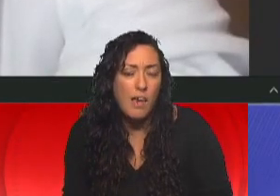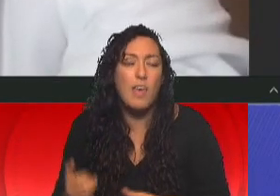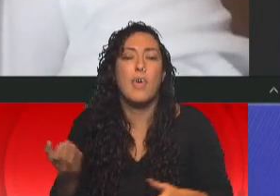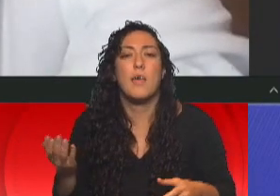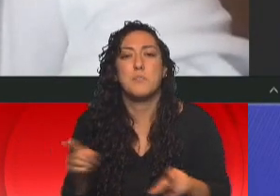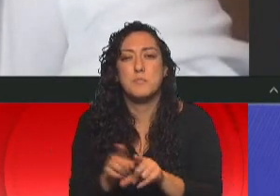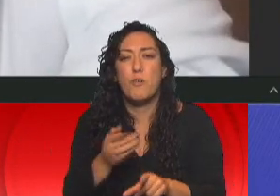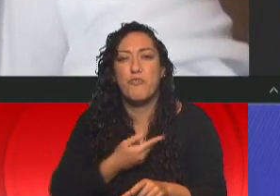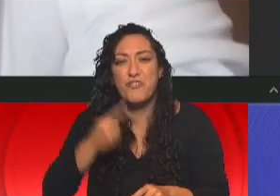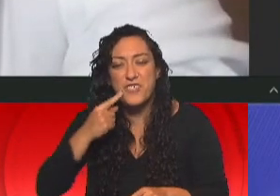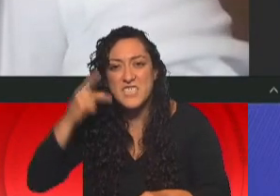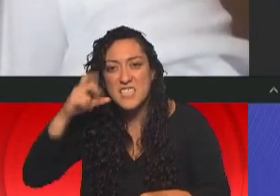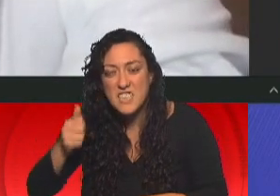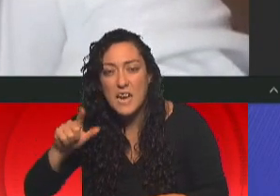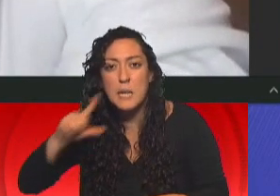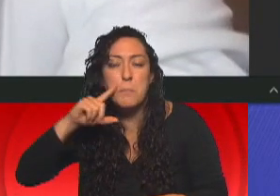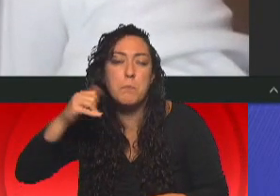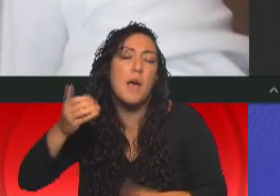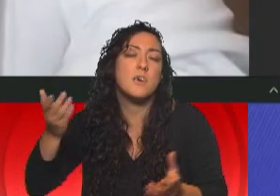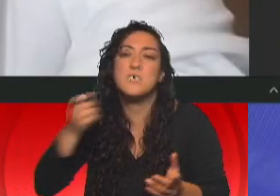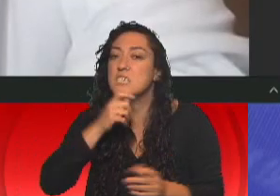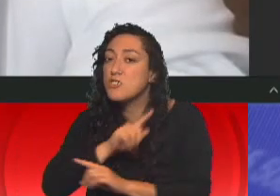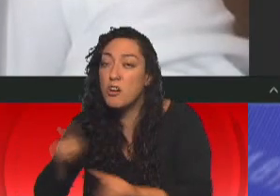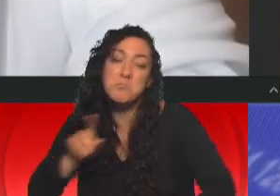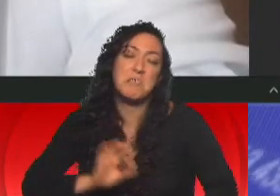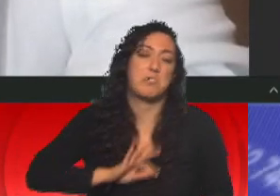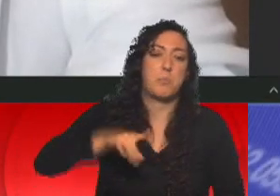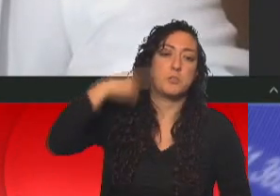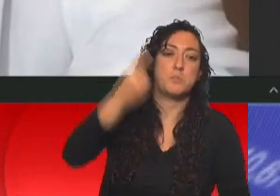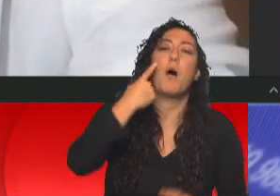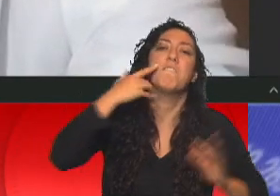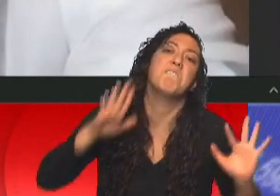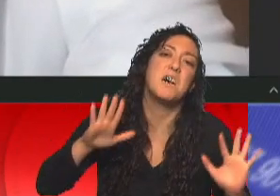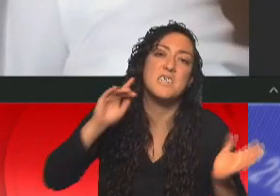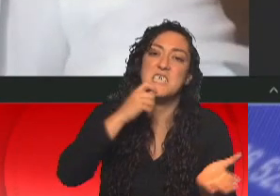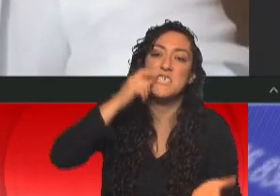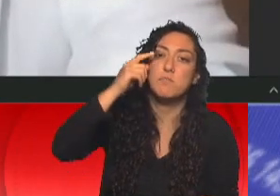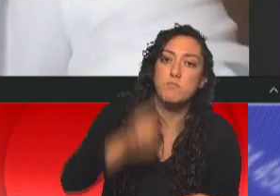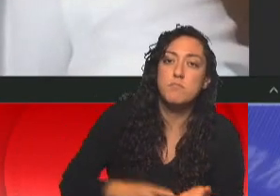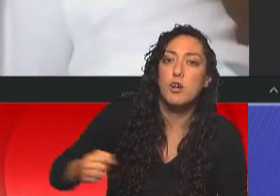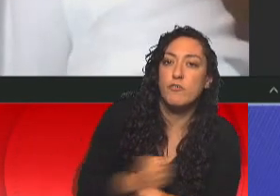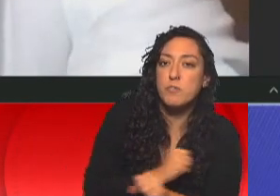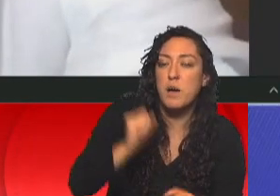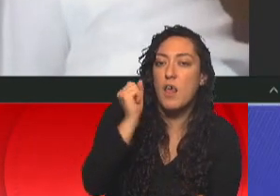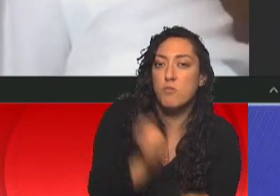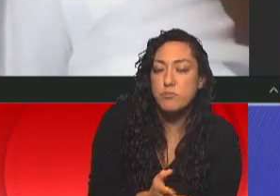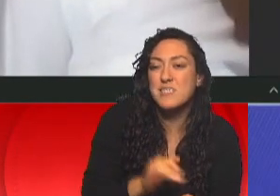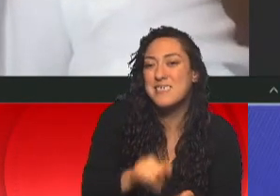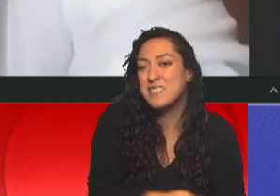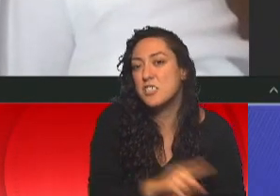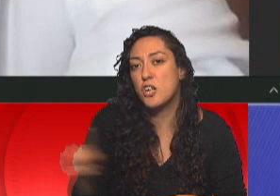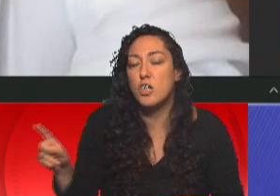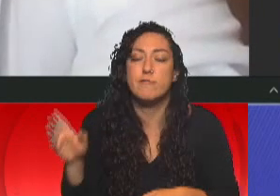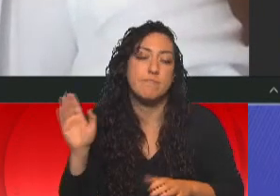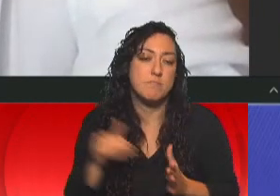todo caso el año siguiente veré qué hago con Cristina Fernández, con su condena, si la ratifico, si no la ratifico. político. Ahora, Félix, Así que es todo un inicio,